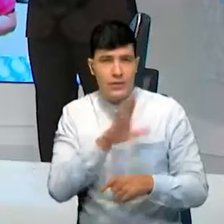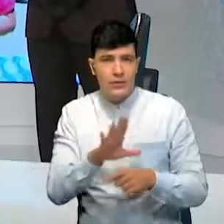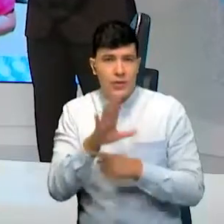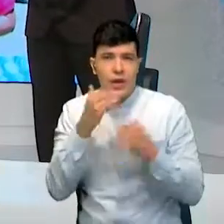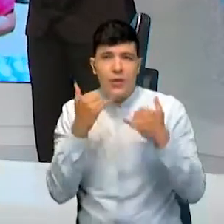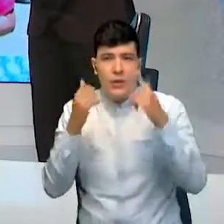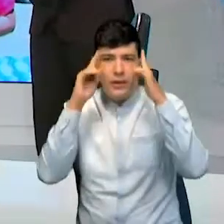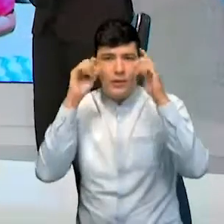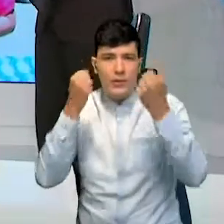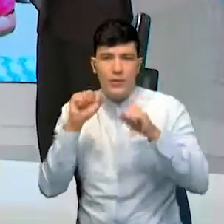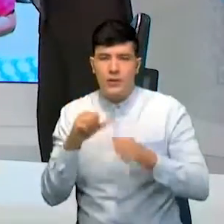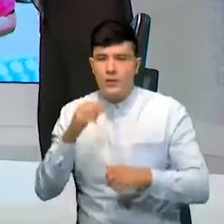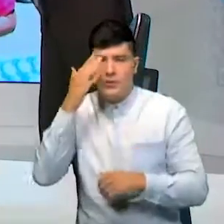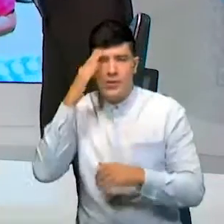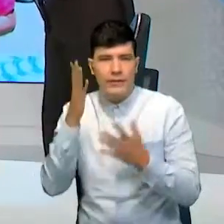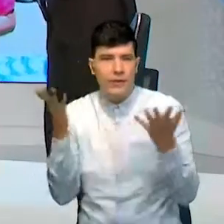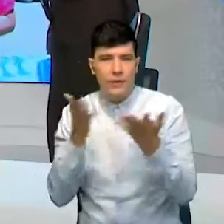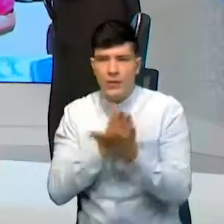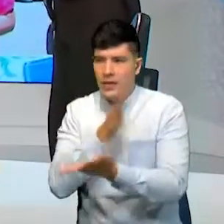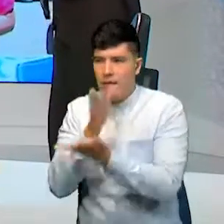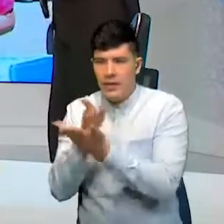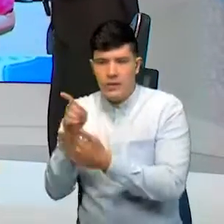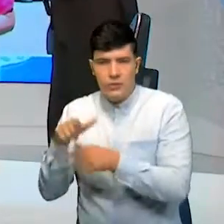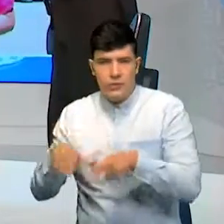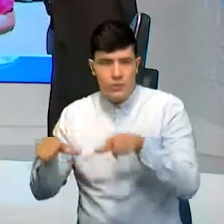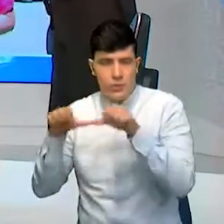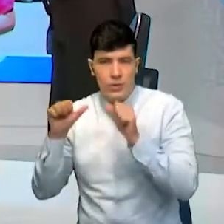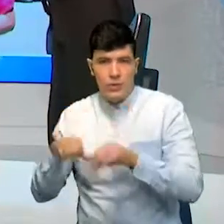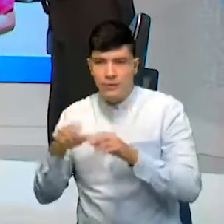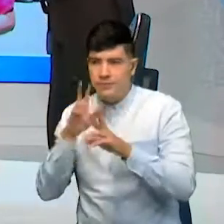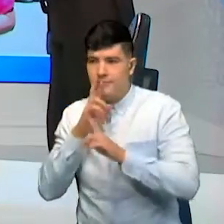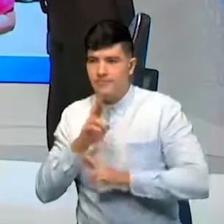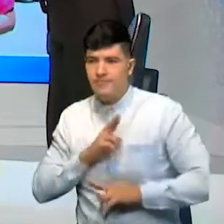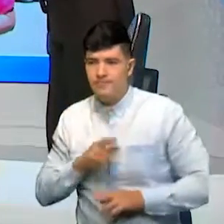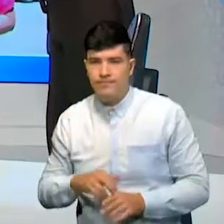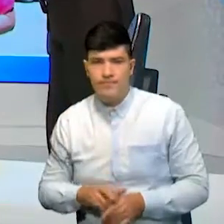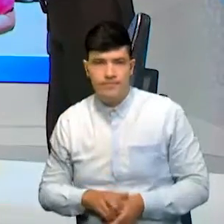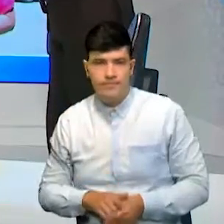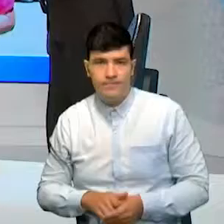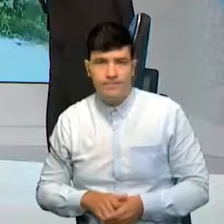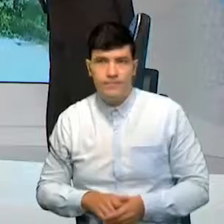acudir hasta ahora saludamos a raúl rolando caso que nos presenta el caso adelante